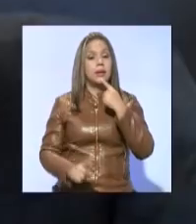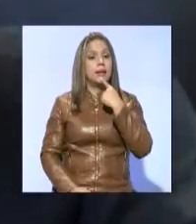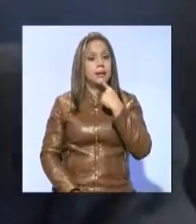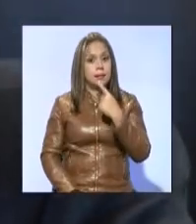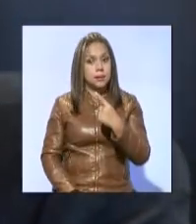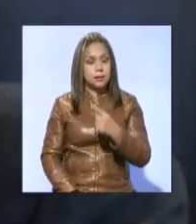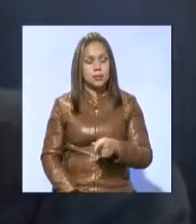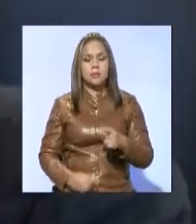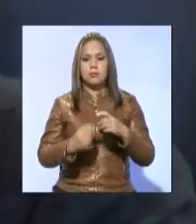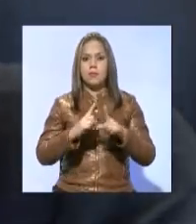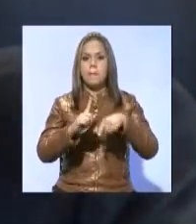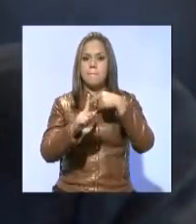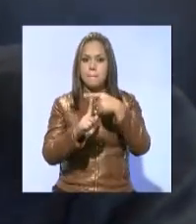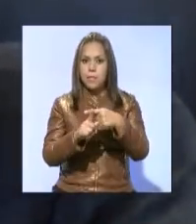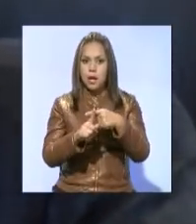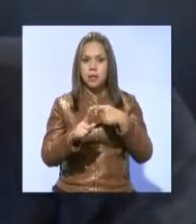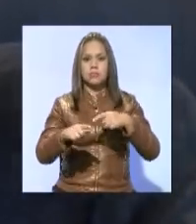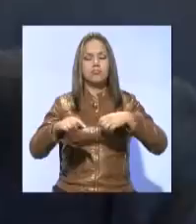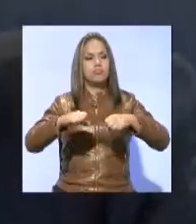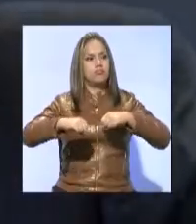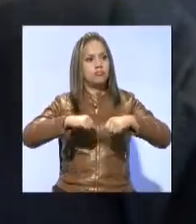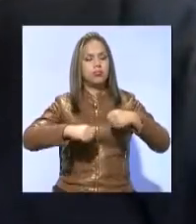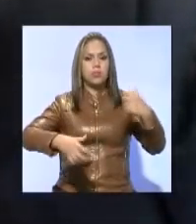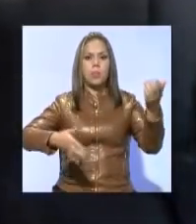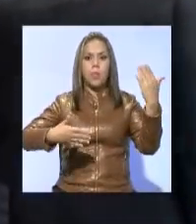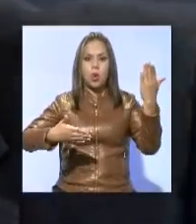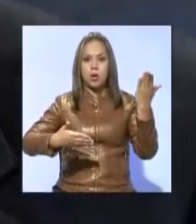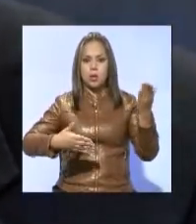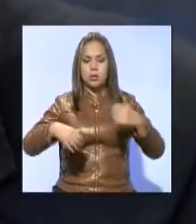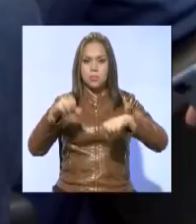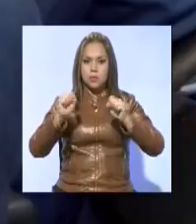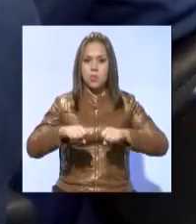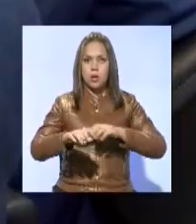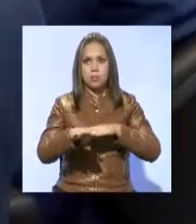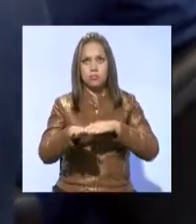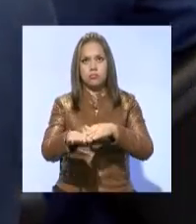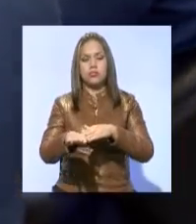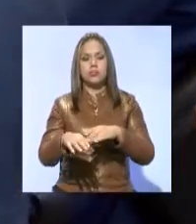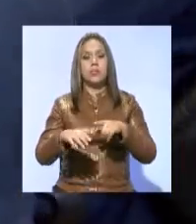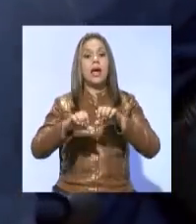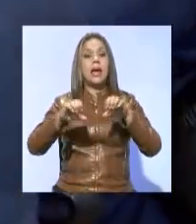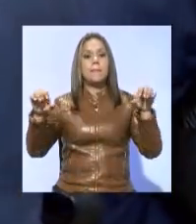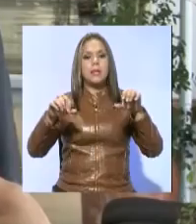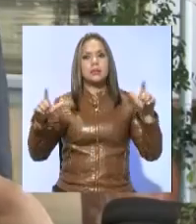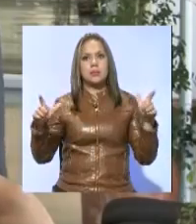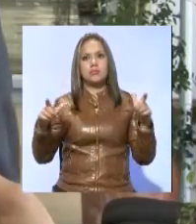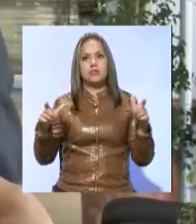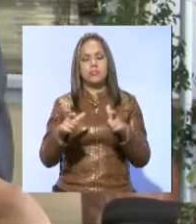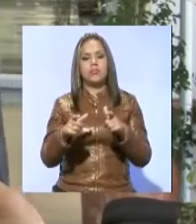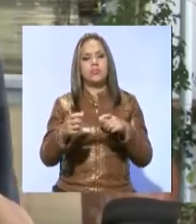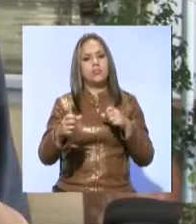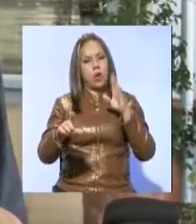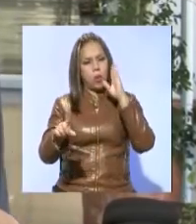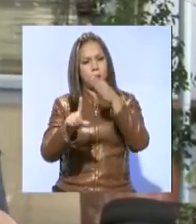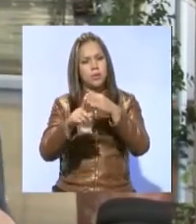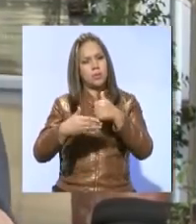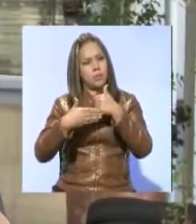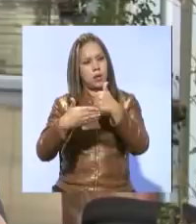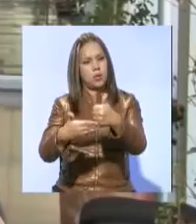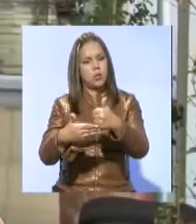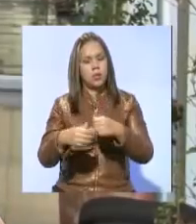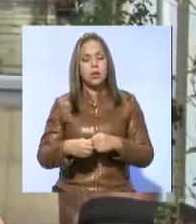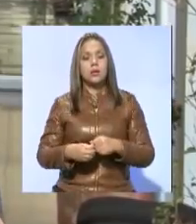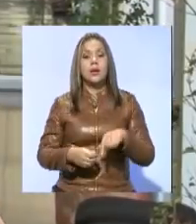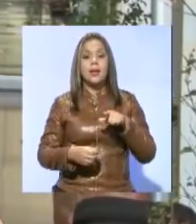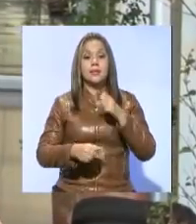además existe un espacio para generar políticas que busque el impulso a la pequeña y mediana empresa. Sobre todo escuchar, porque nuestro trabajo